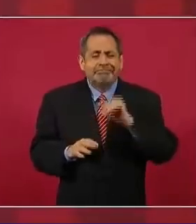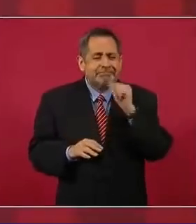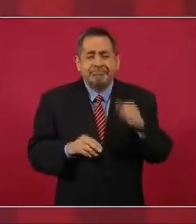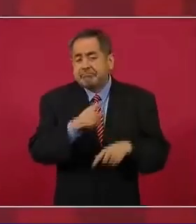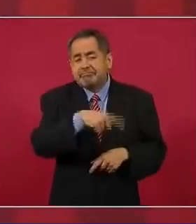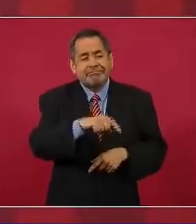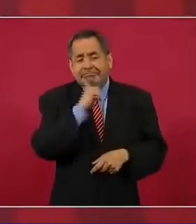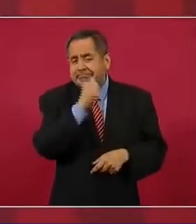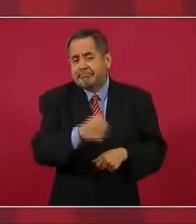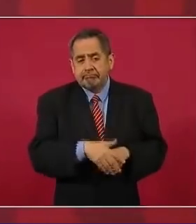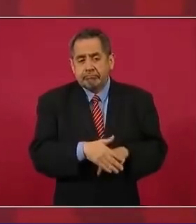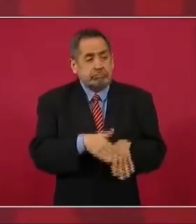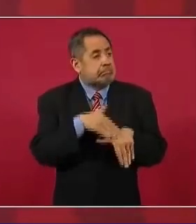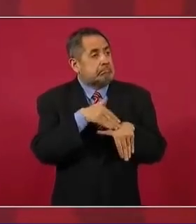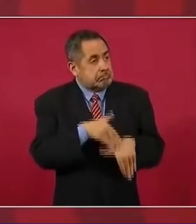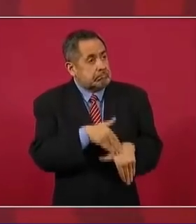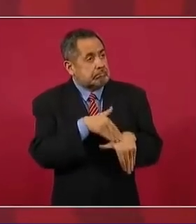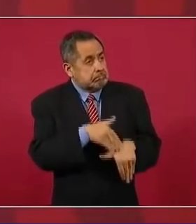No,